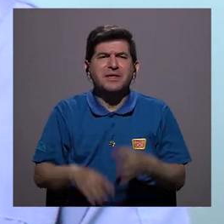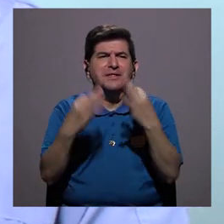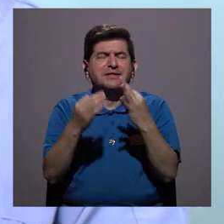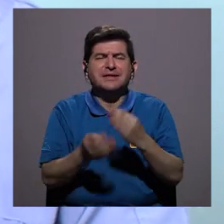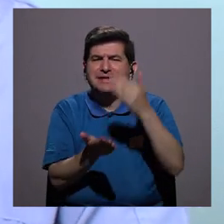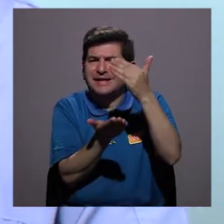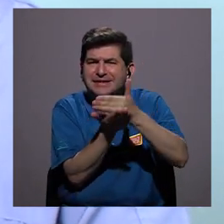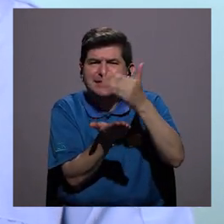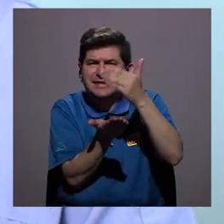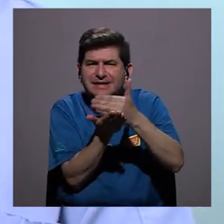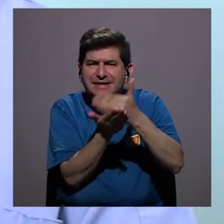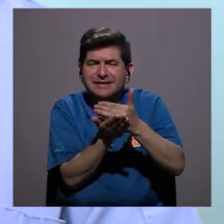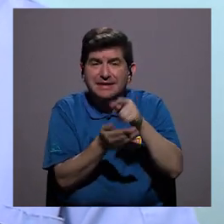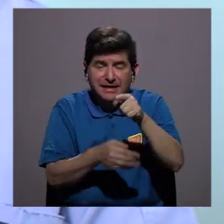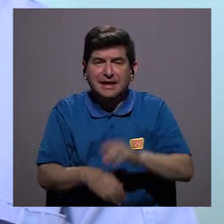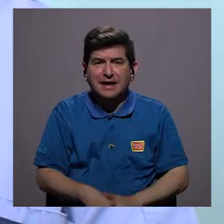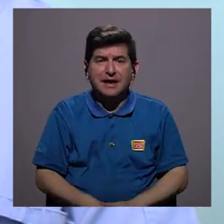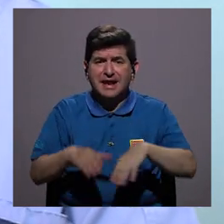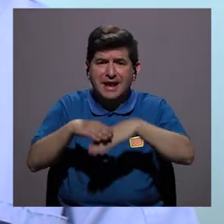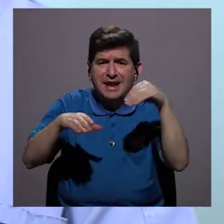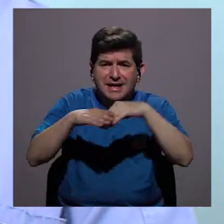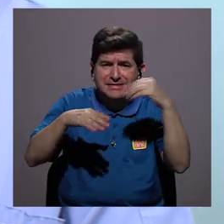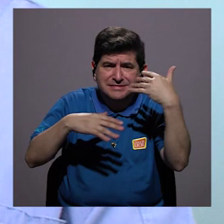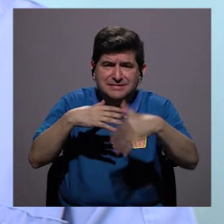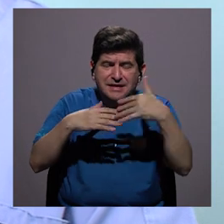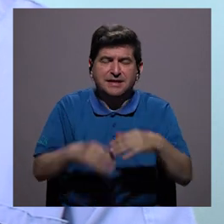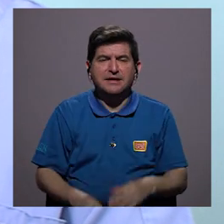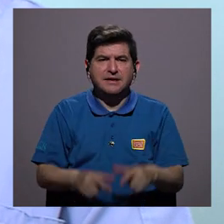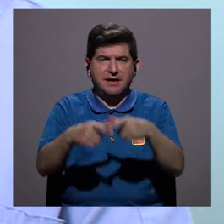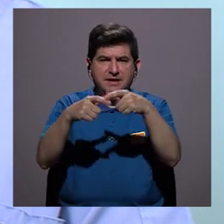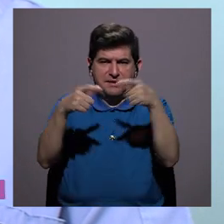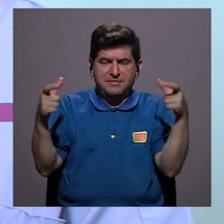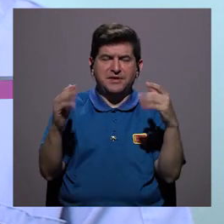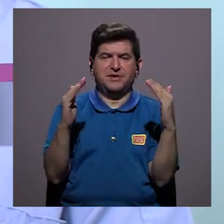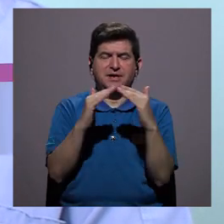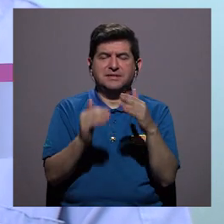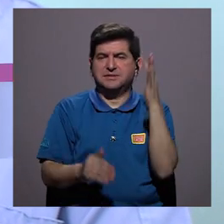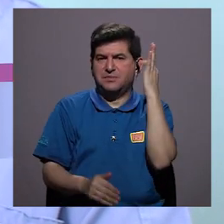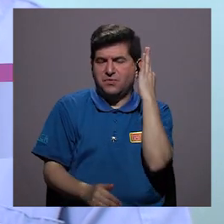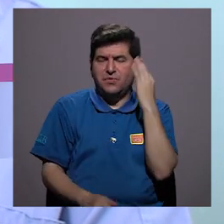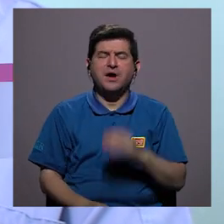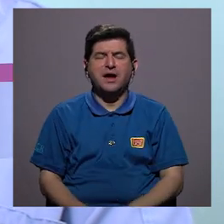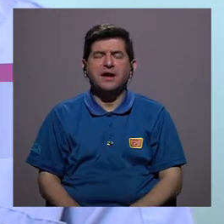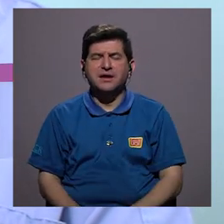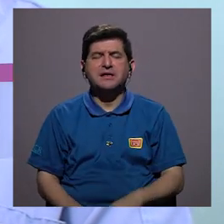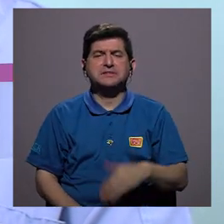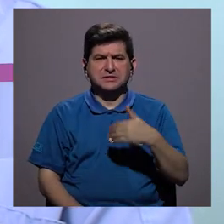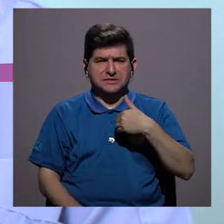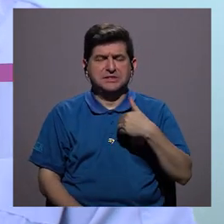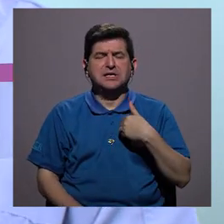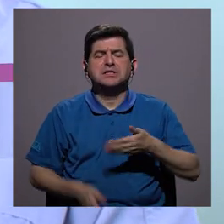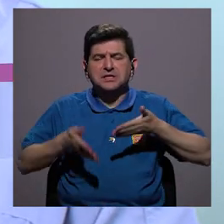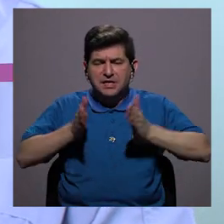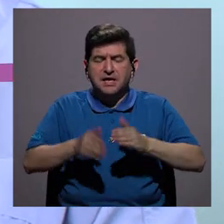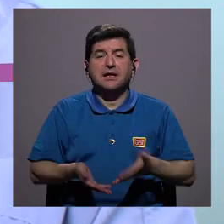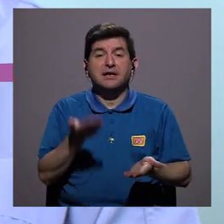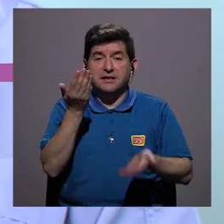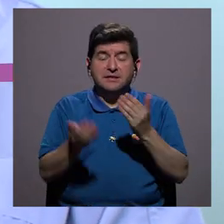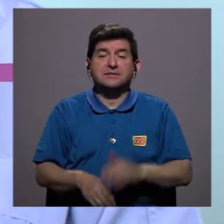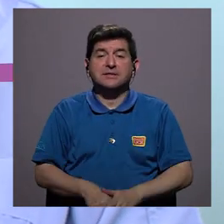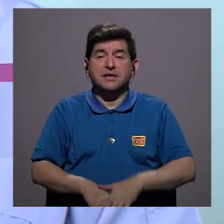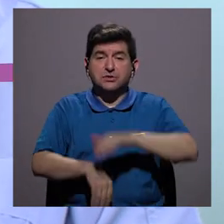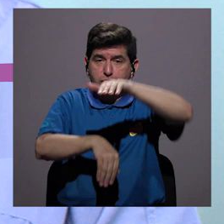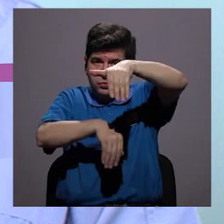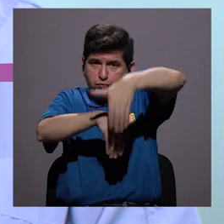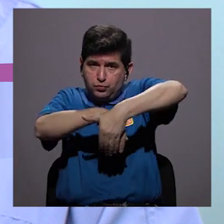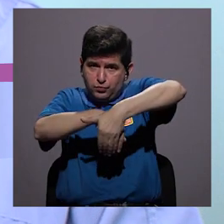o digamos tapar el orificio. Generalmente en la mayoría de las casas donde hay mujeres en edad reproductiva tienen toallas